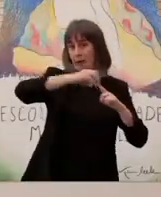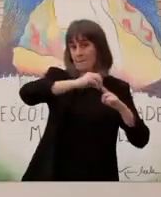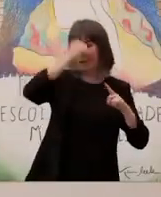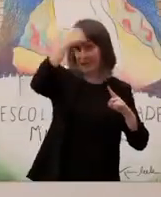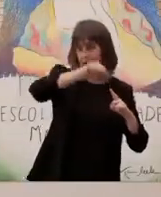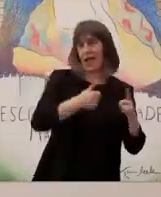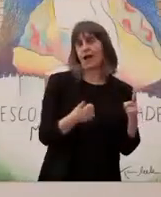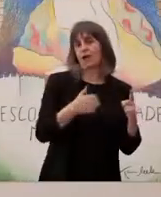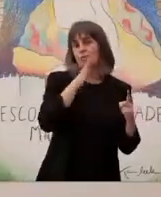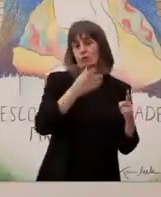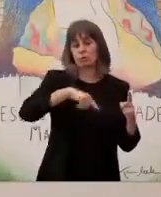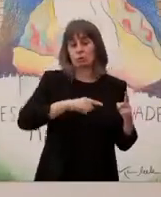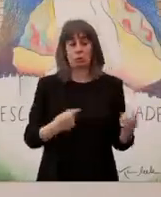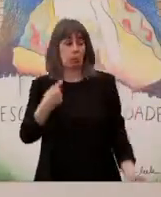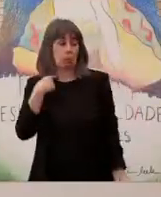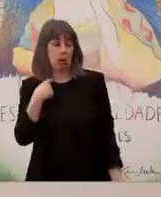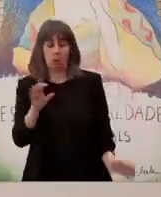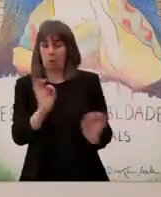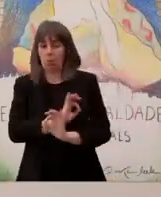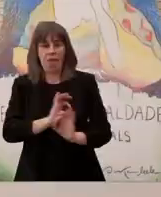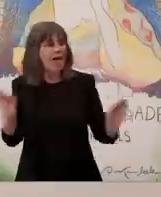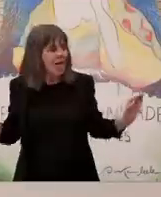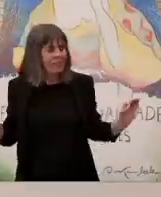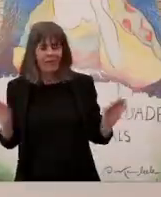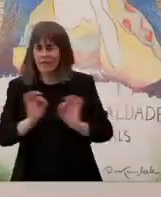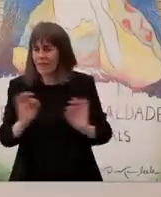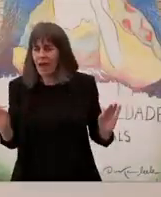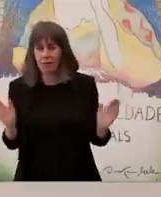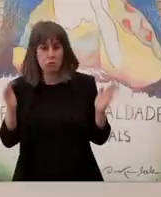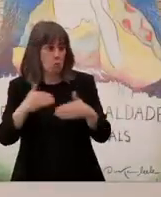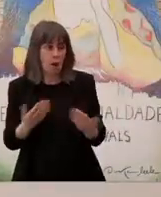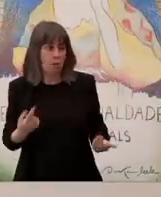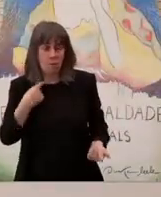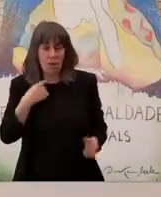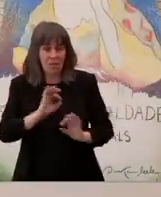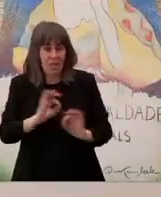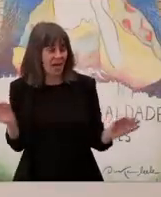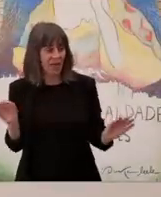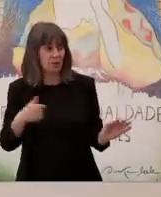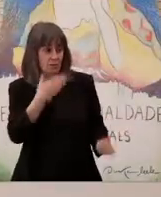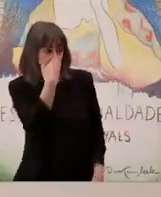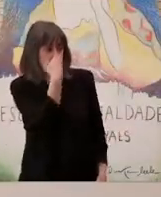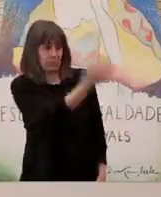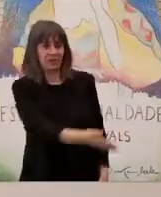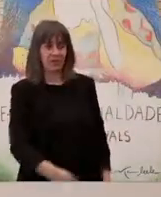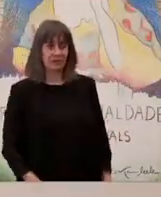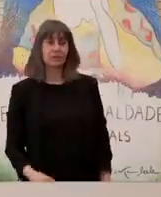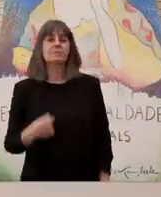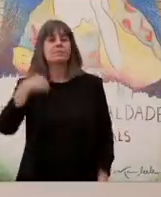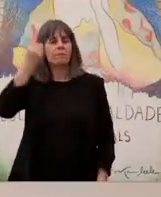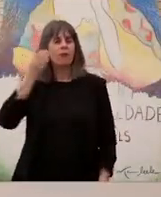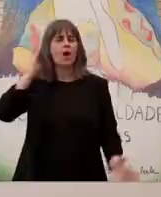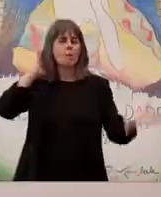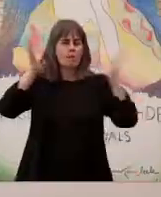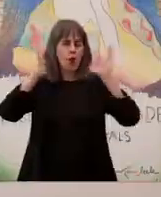tú porque no tenemos nada que perder absolutamente nada que perder nada en sondas que pensó que a violencia cada